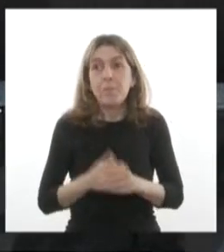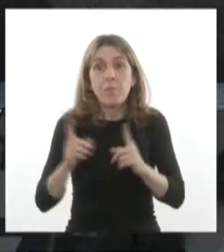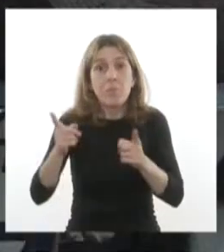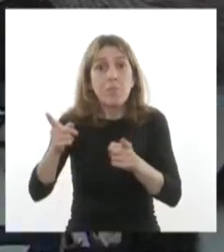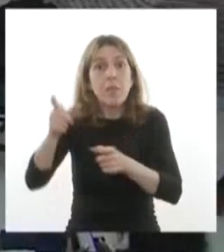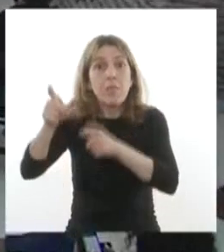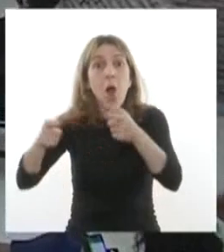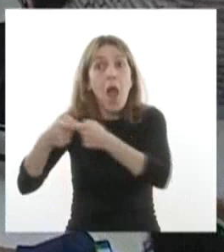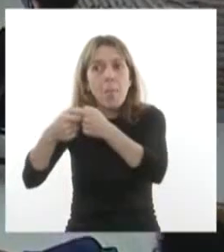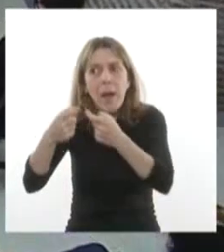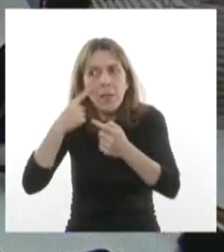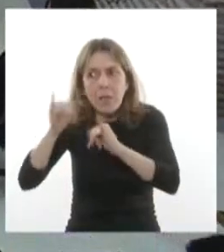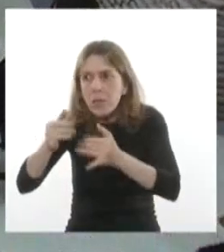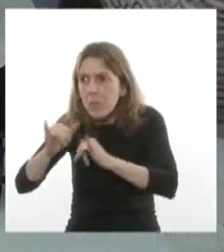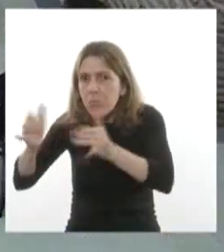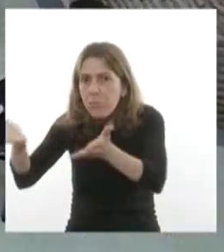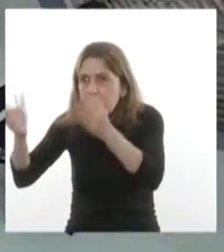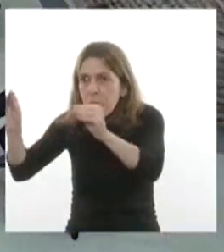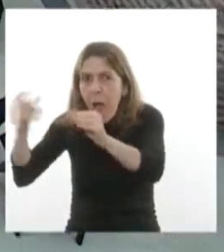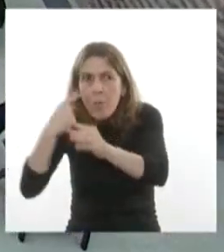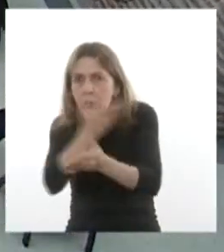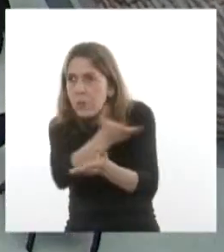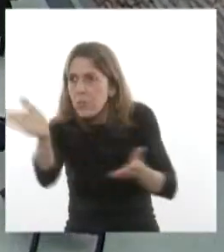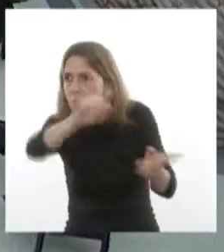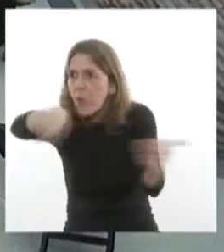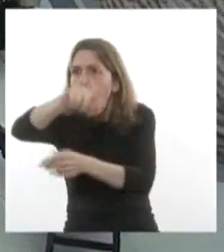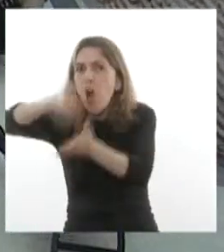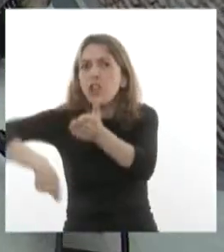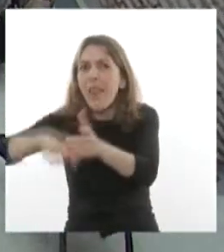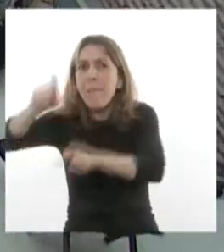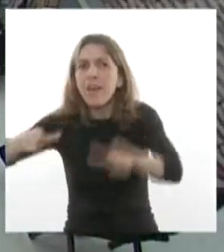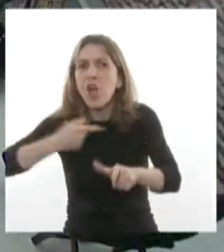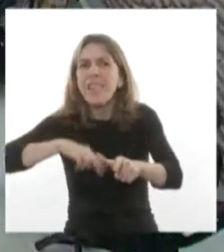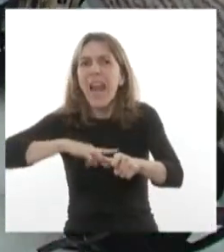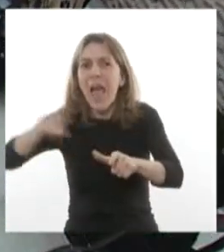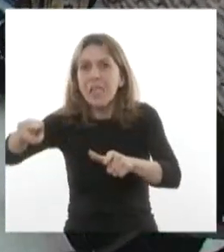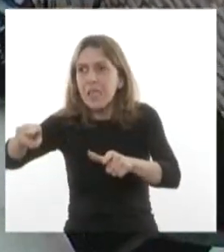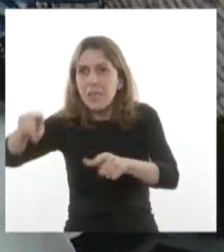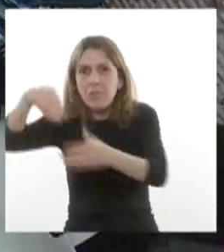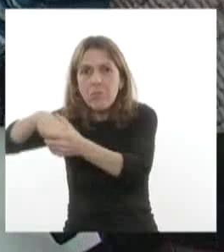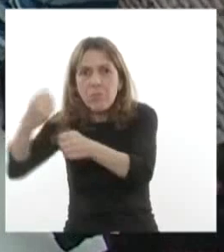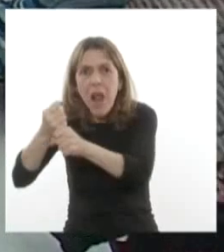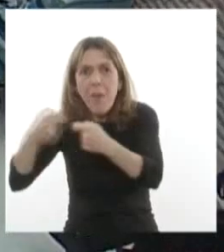personas trans a sus cuerpos de trabajo, a su fuerza laboral.